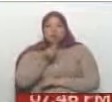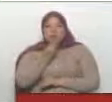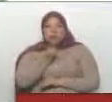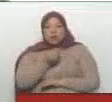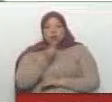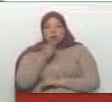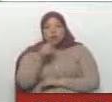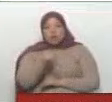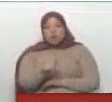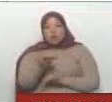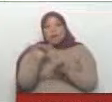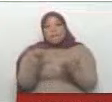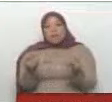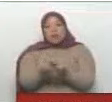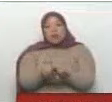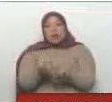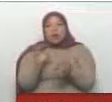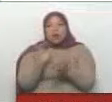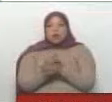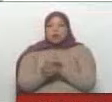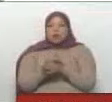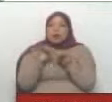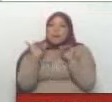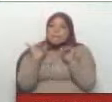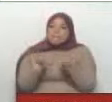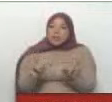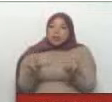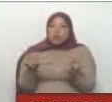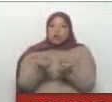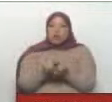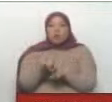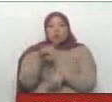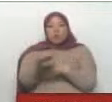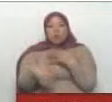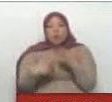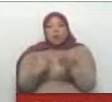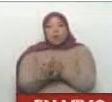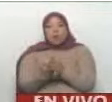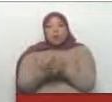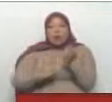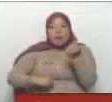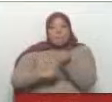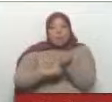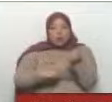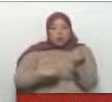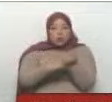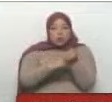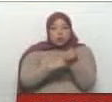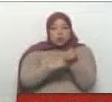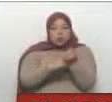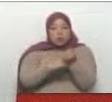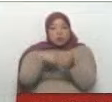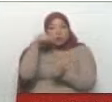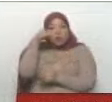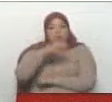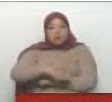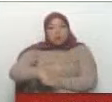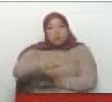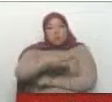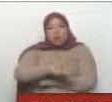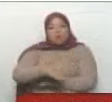también tiene a los mismos alientos, los mismos financiamientos y los mismos apoyos. Por eso es que el pueblo